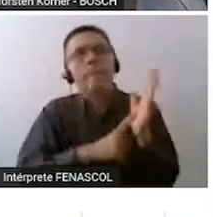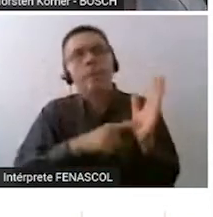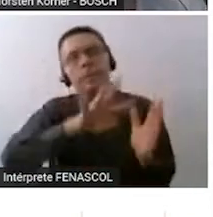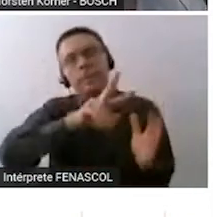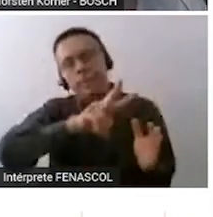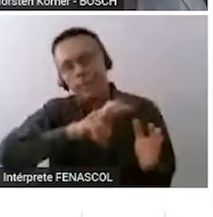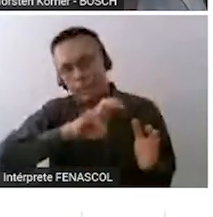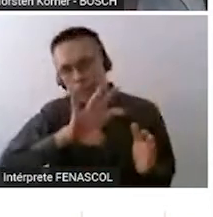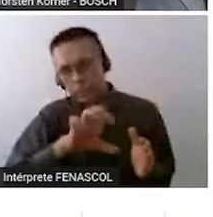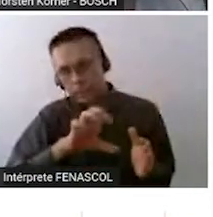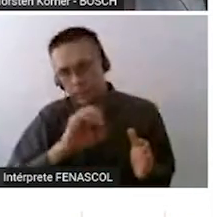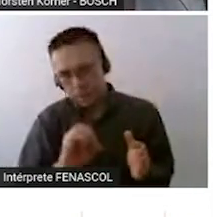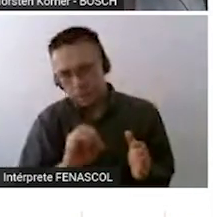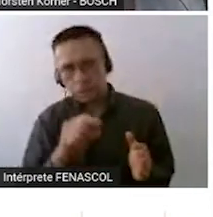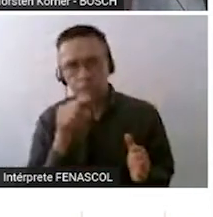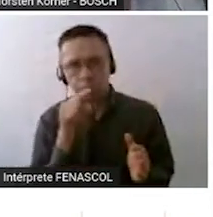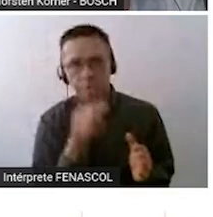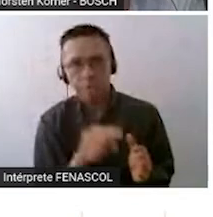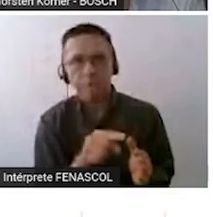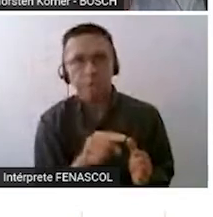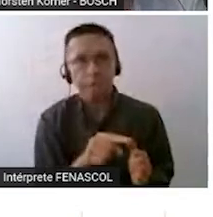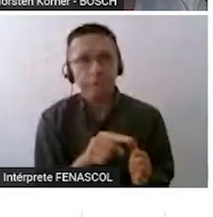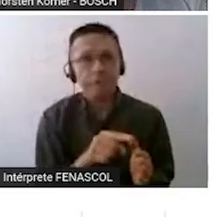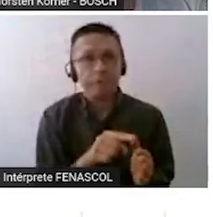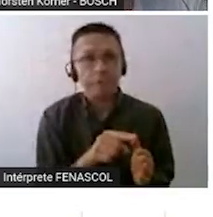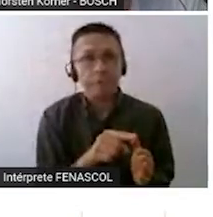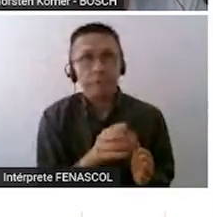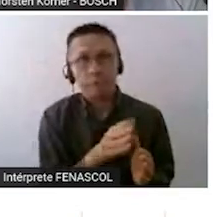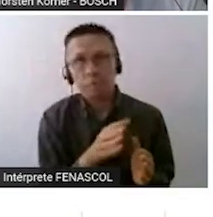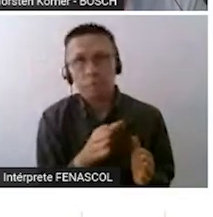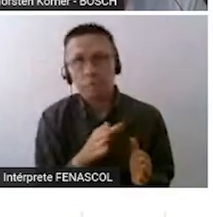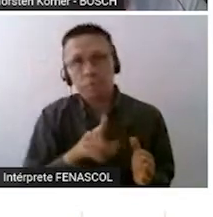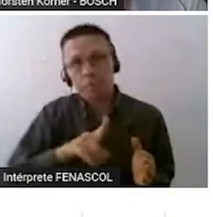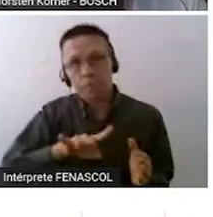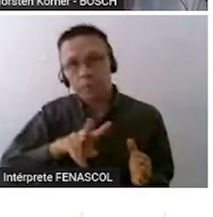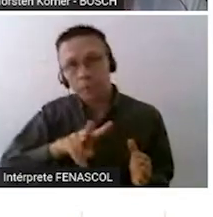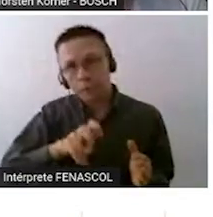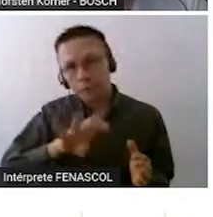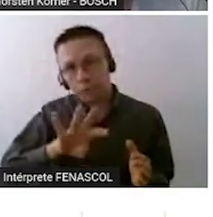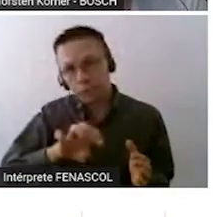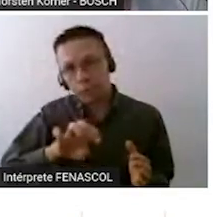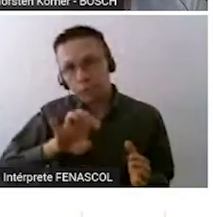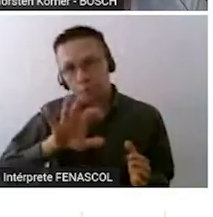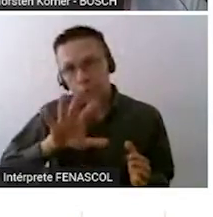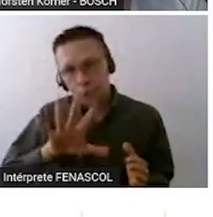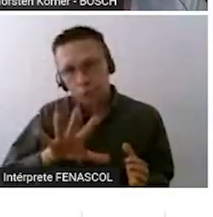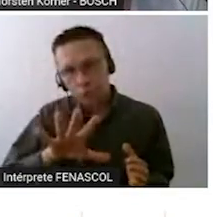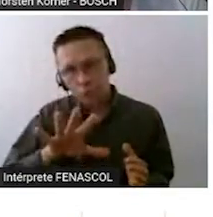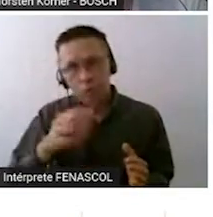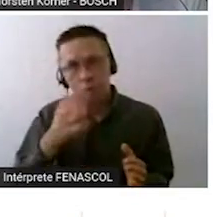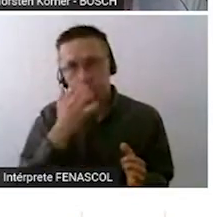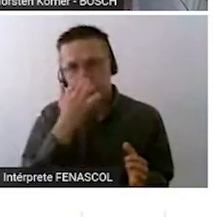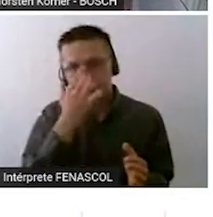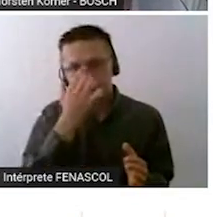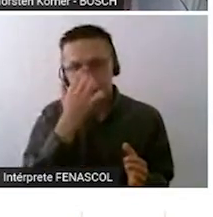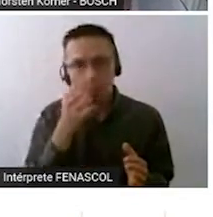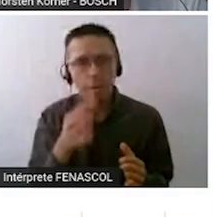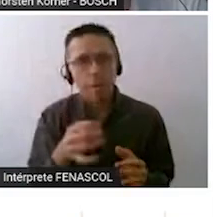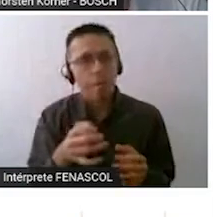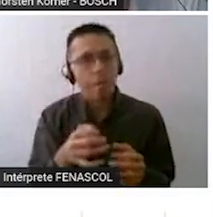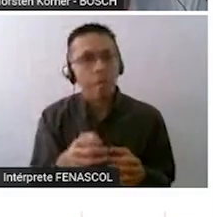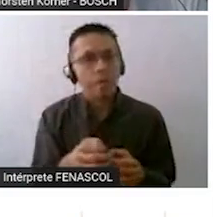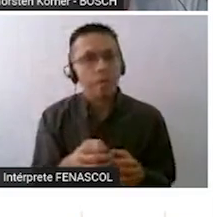1790. Curiosamente, en el año 1795 se forma Rexroth oficialmente y también a través